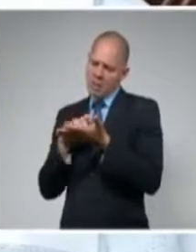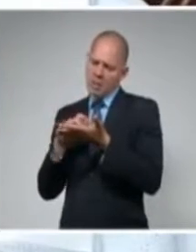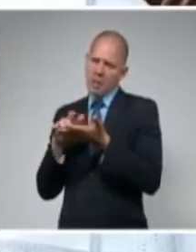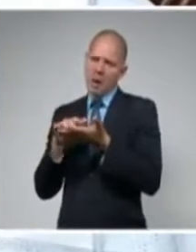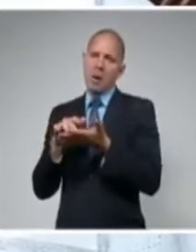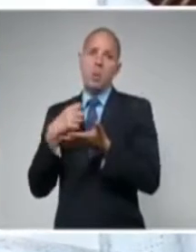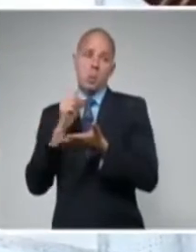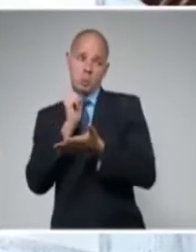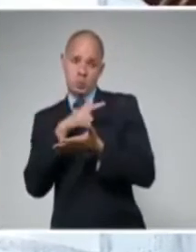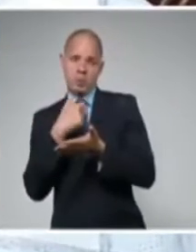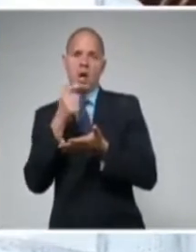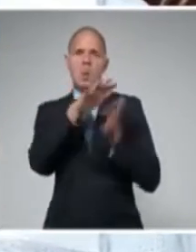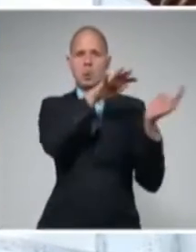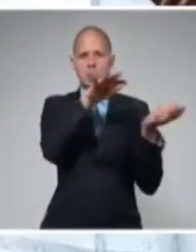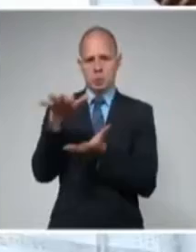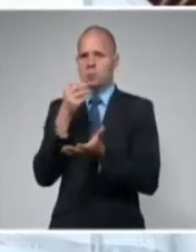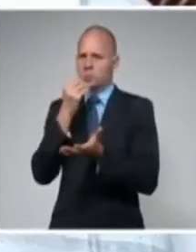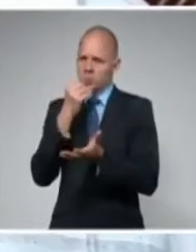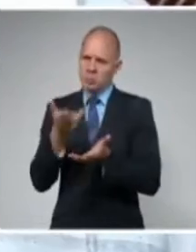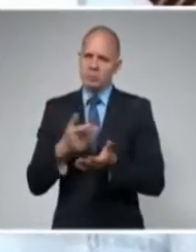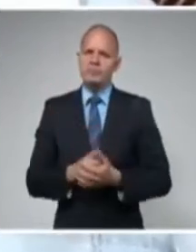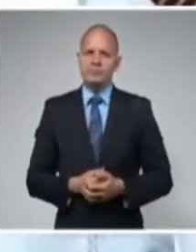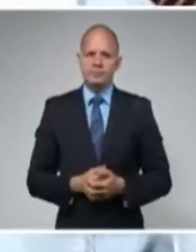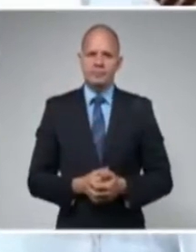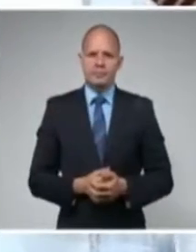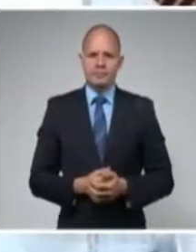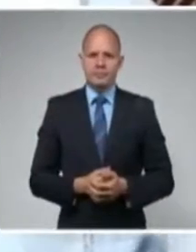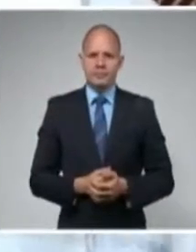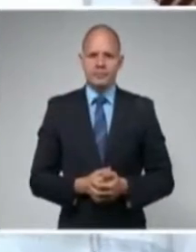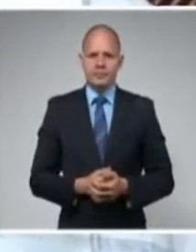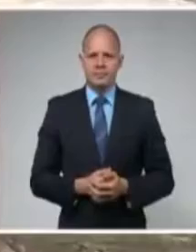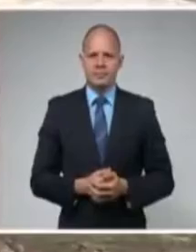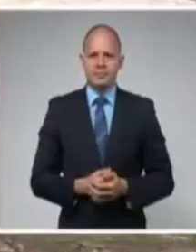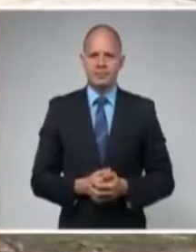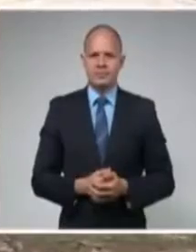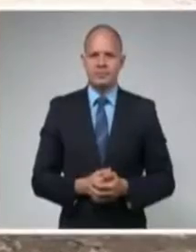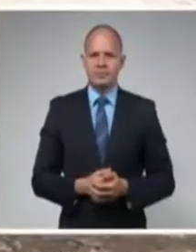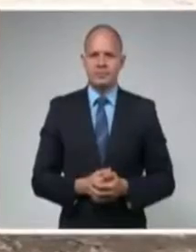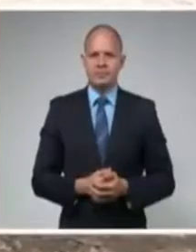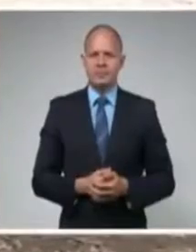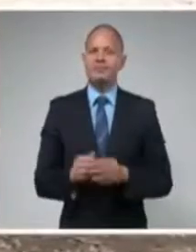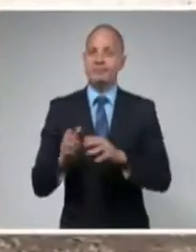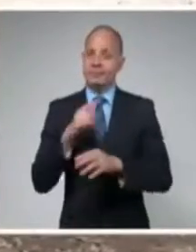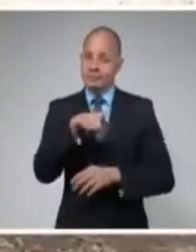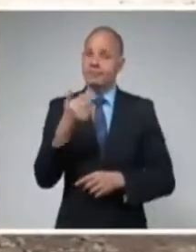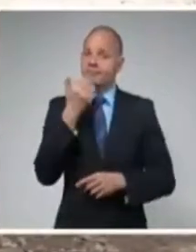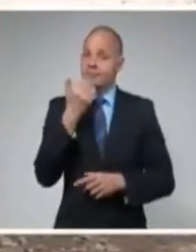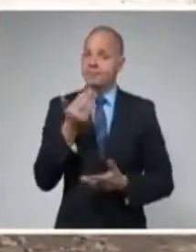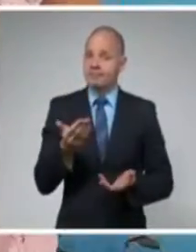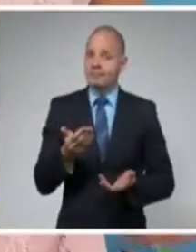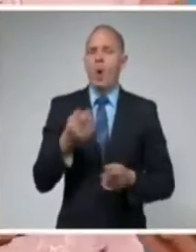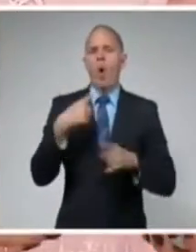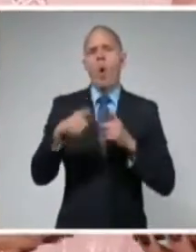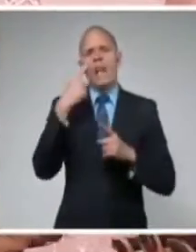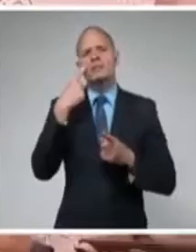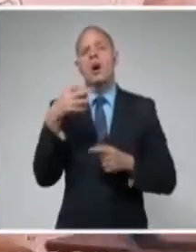llevar los productos hasta su local donde tiene su negocio. Otra oportunidad acercando servicios se visualiza